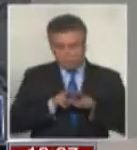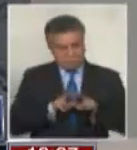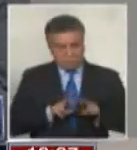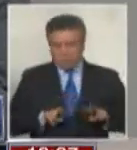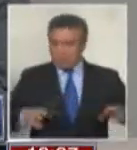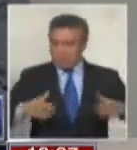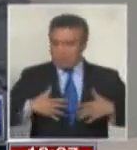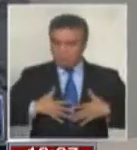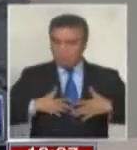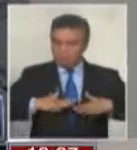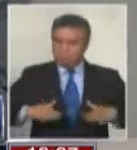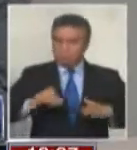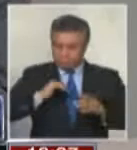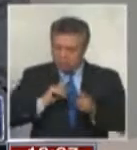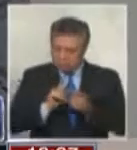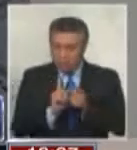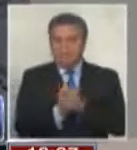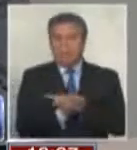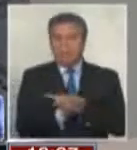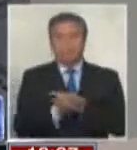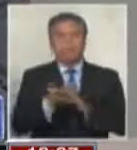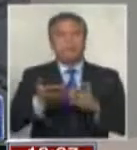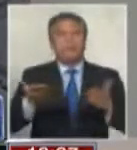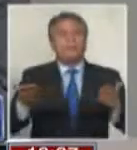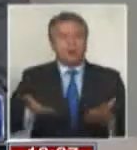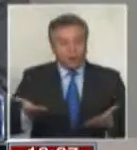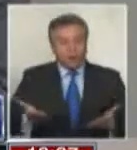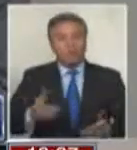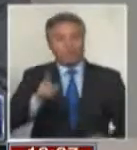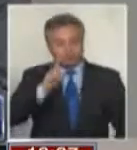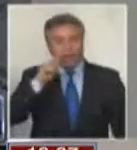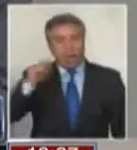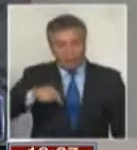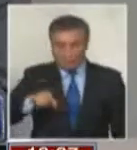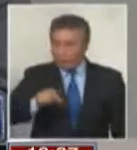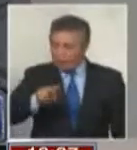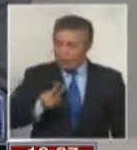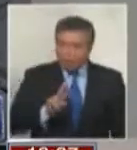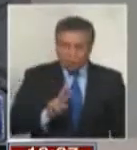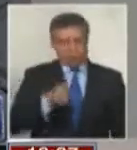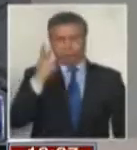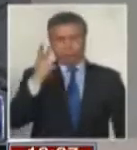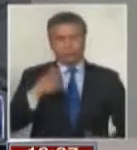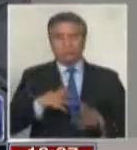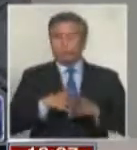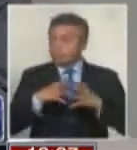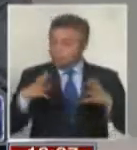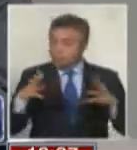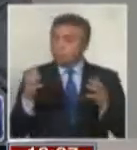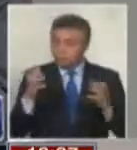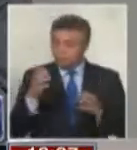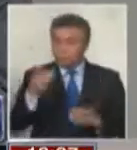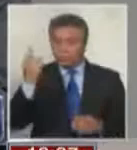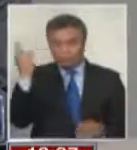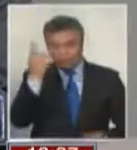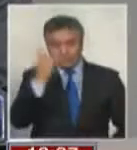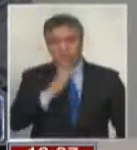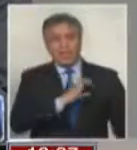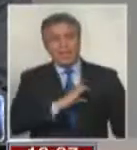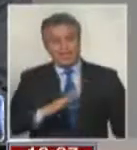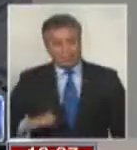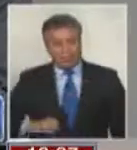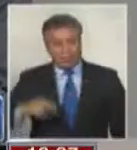este cambio porque hay aquí desde luego un giro muy significativo entender que las universidades del estado